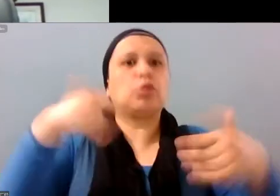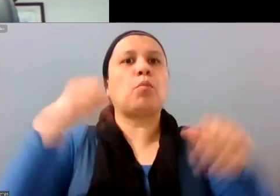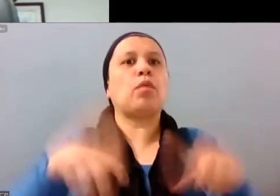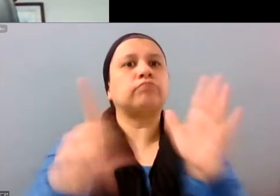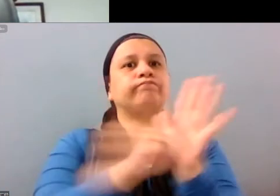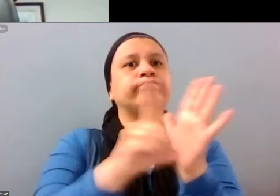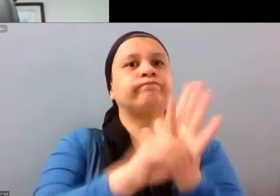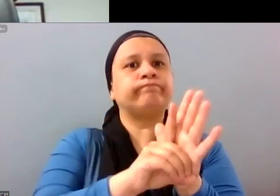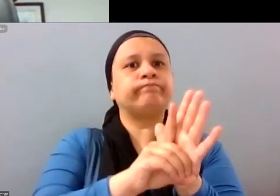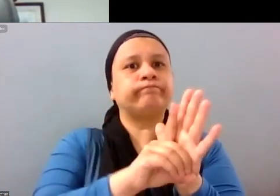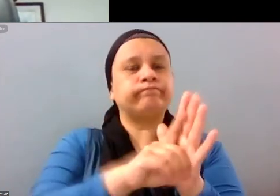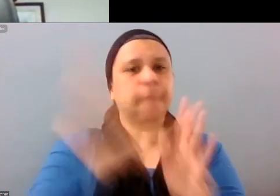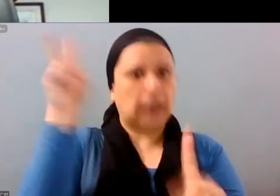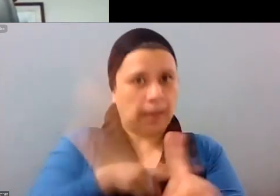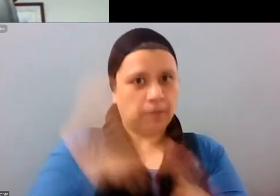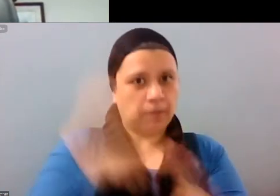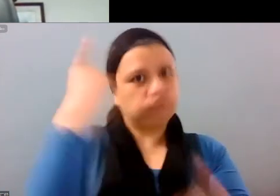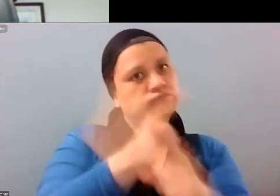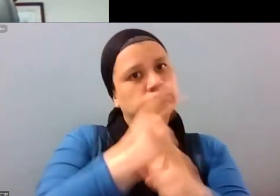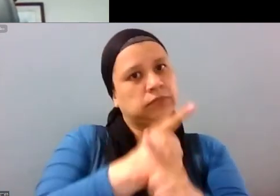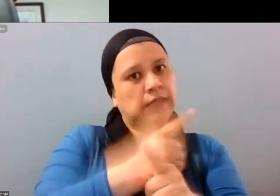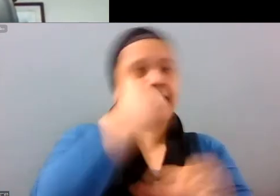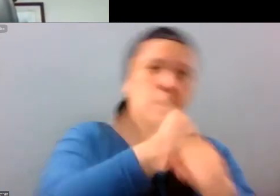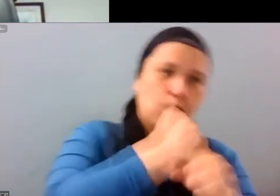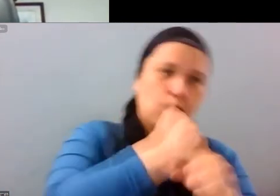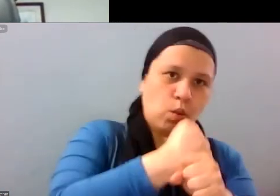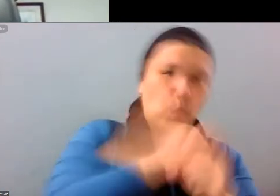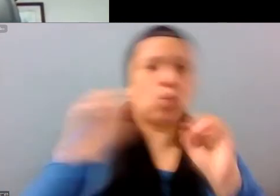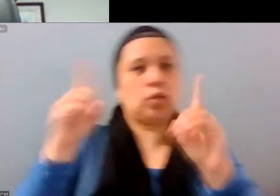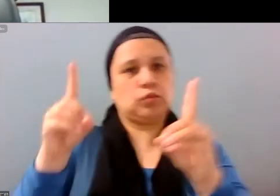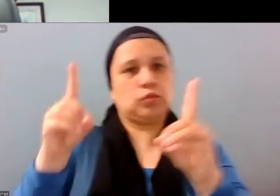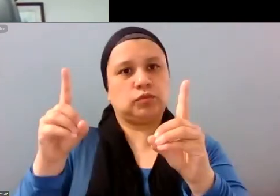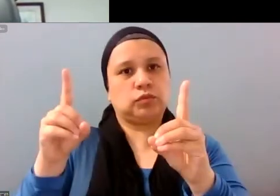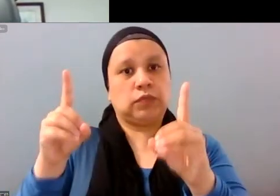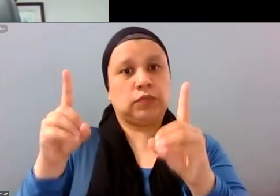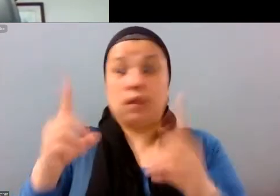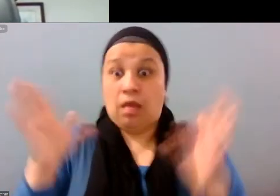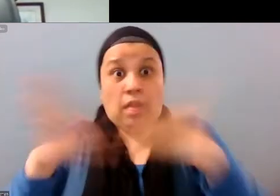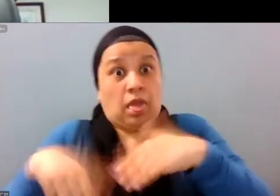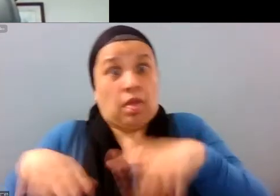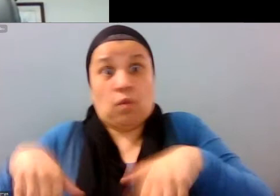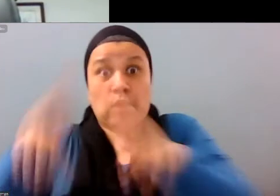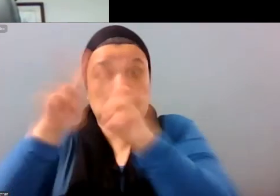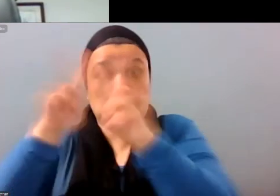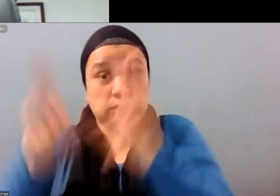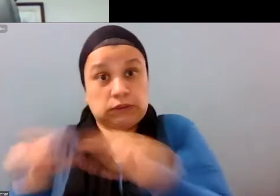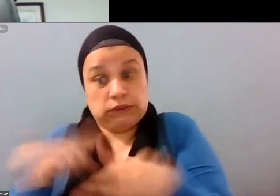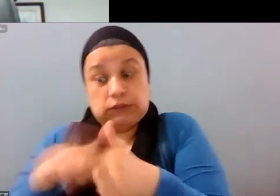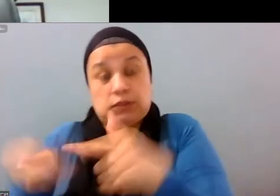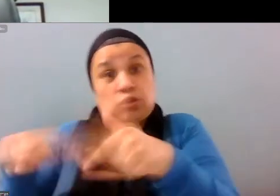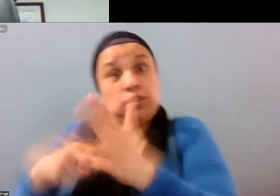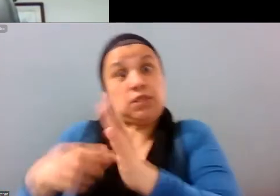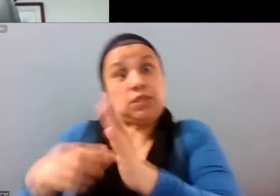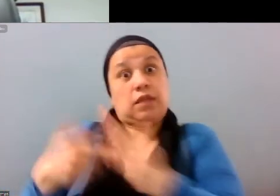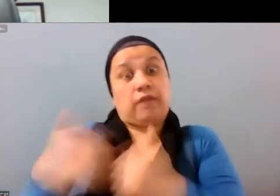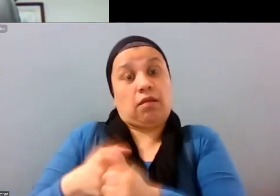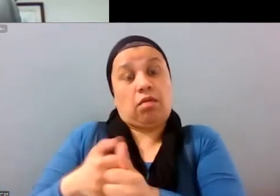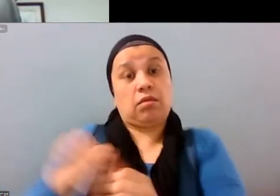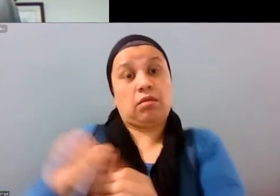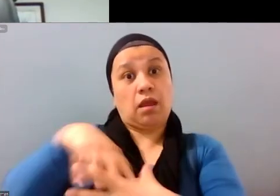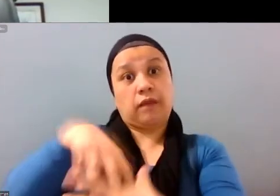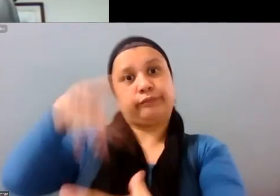tanto de trabajo como de educación no tener conectividad entonces es quedar excluido del derecho a la